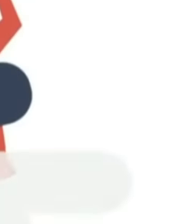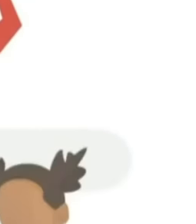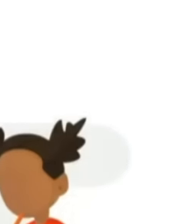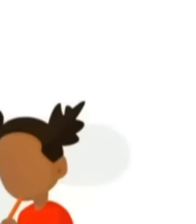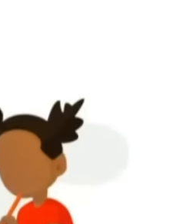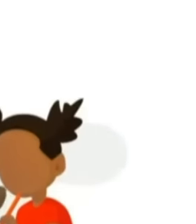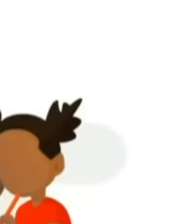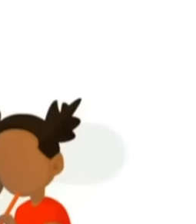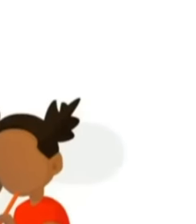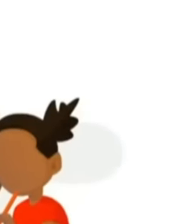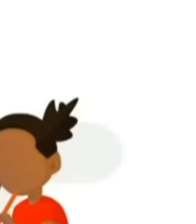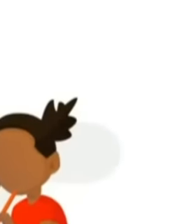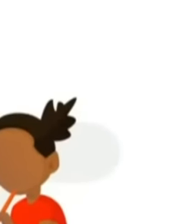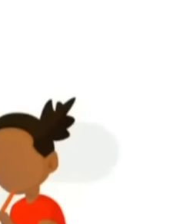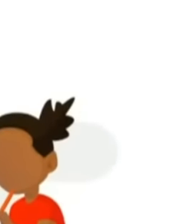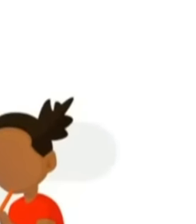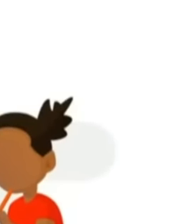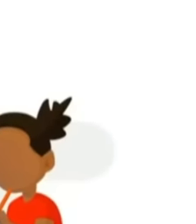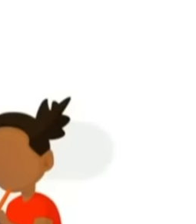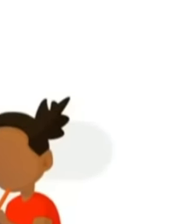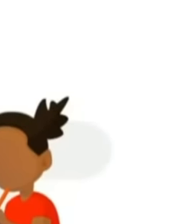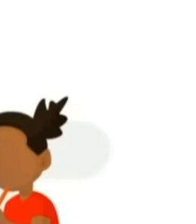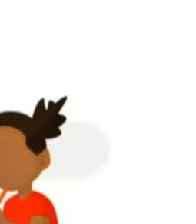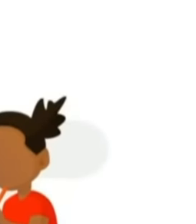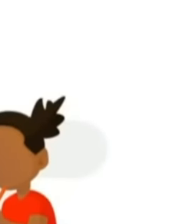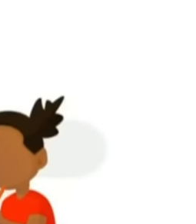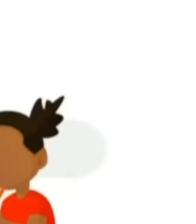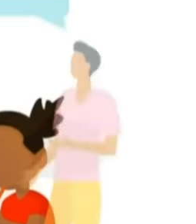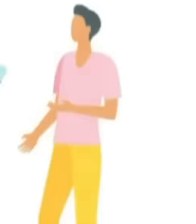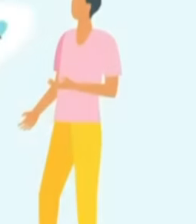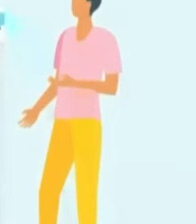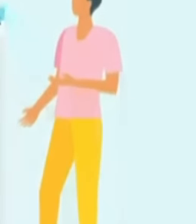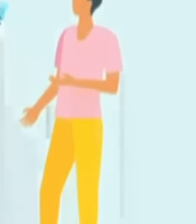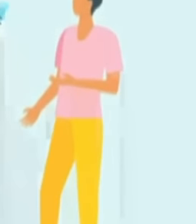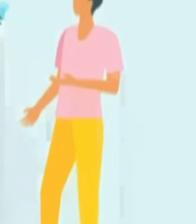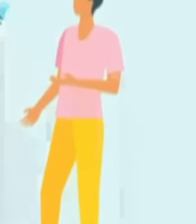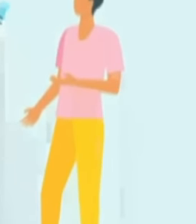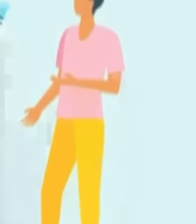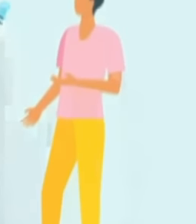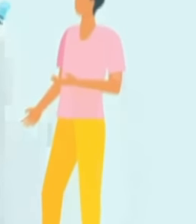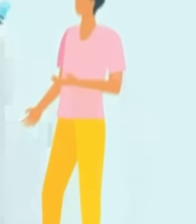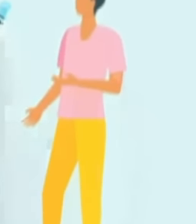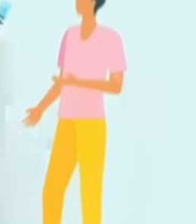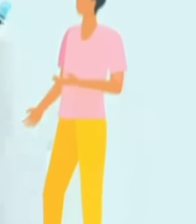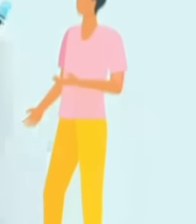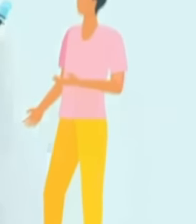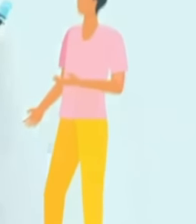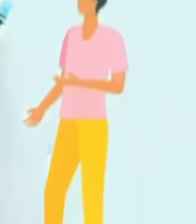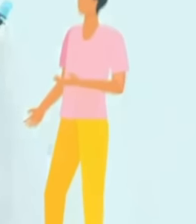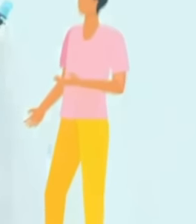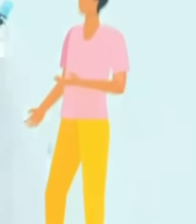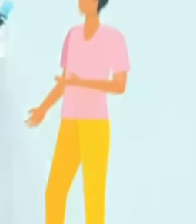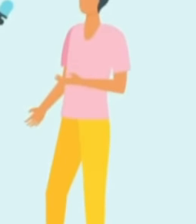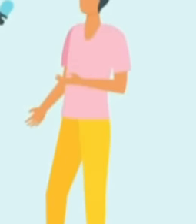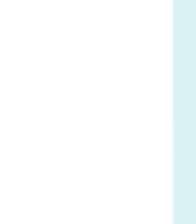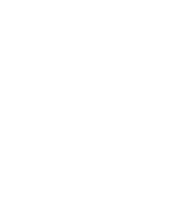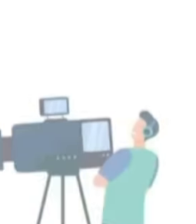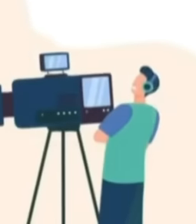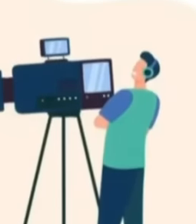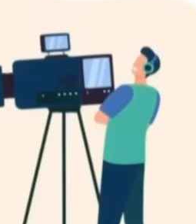salud, desarrollo social y desarrollo del Uruguay entero. Se han creado más de 100 medios de comunicación locales